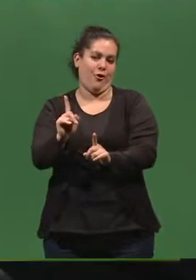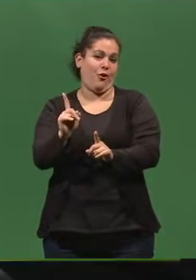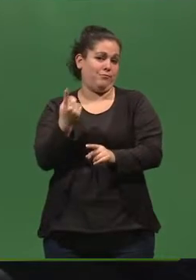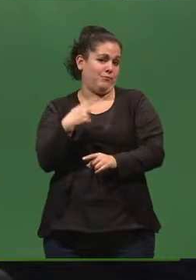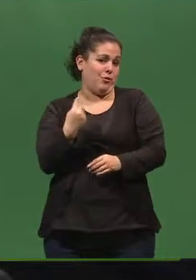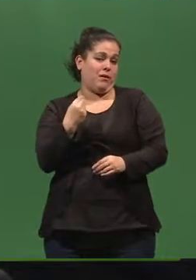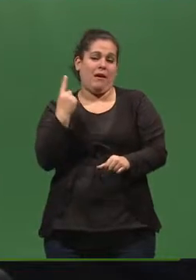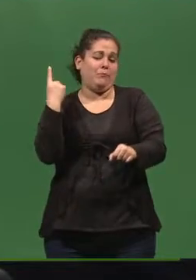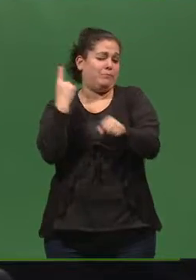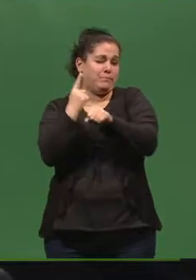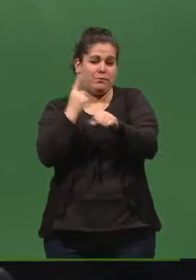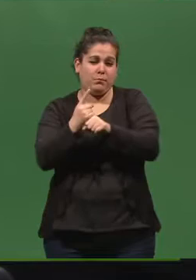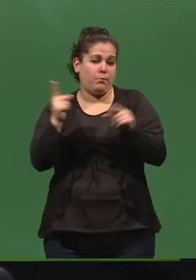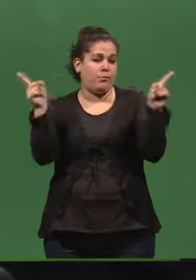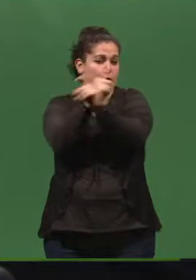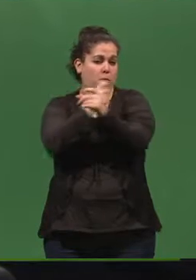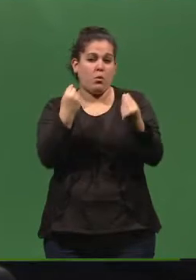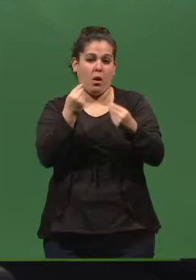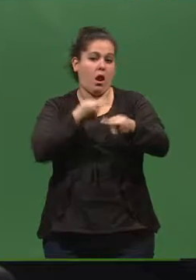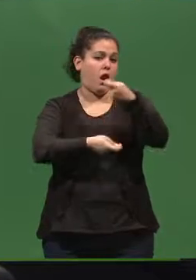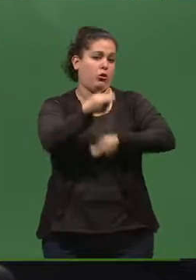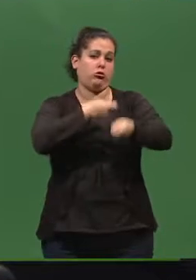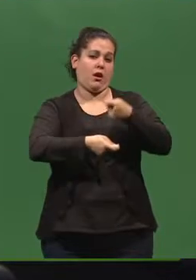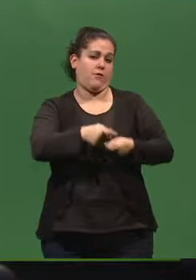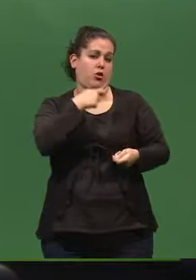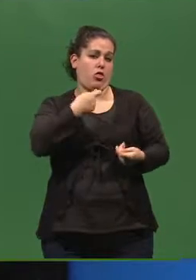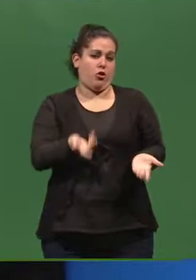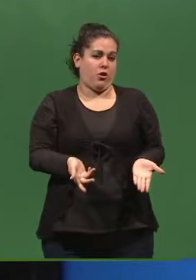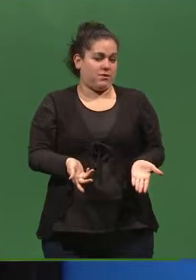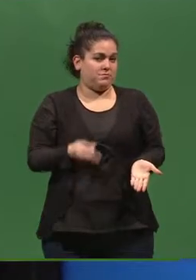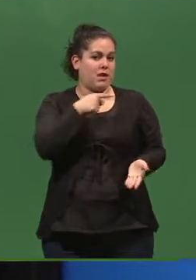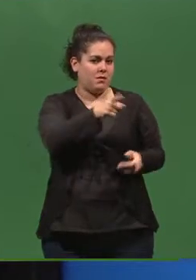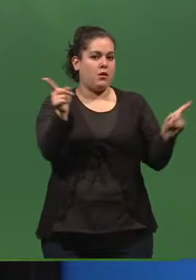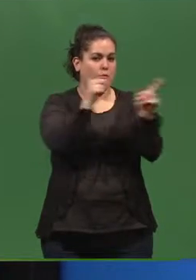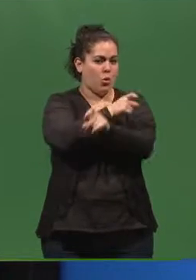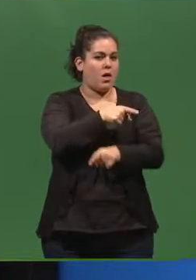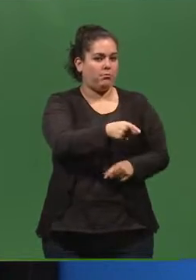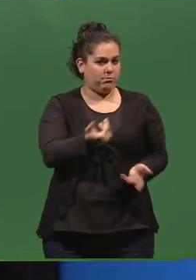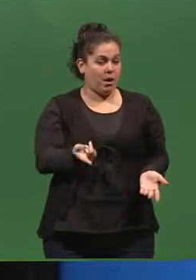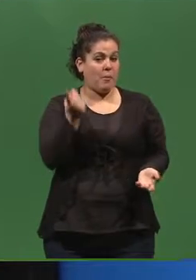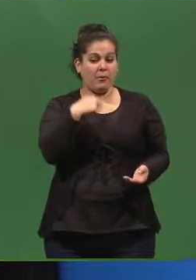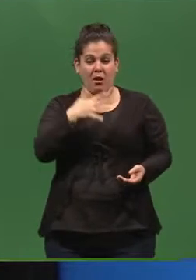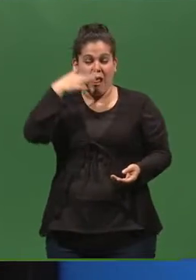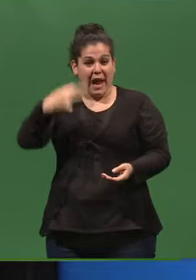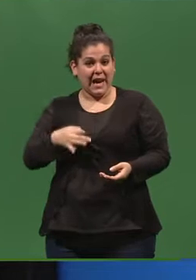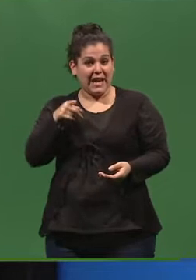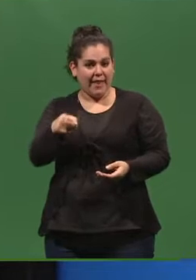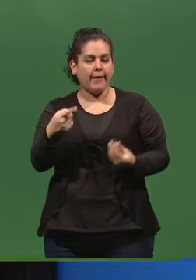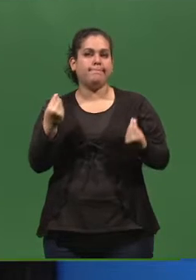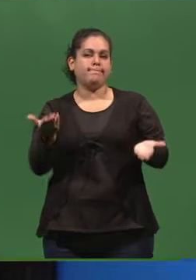el narcotráfico, que Sobre de todo esa es el forma no narcotráfico. se estaría atacando el narcotráfico. Tal cual. Y en la práctica, o sea, lo que sucede es que